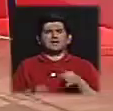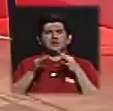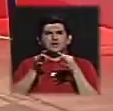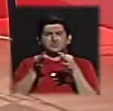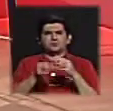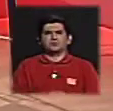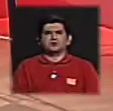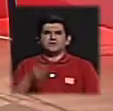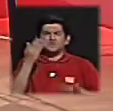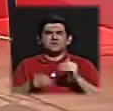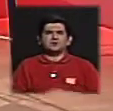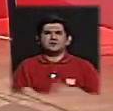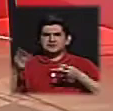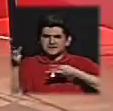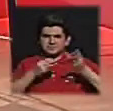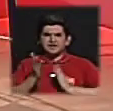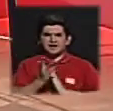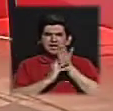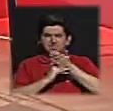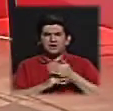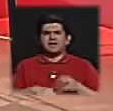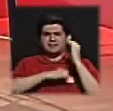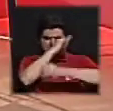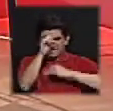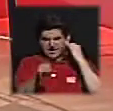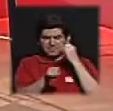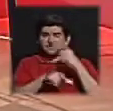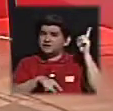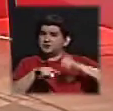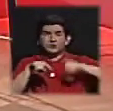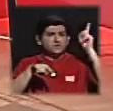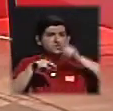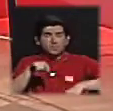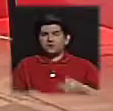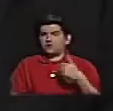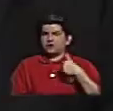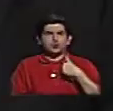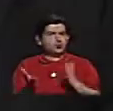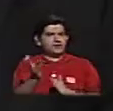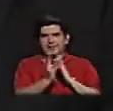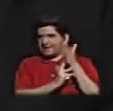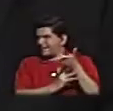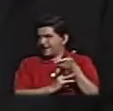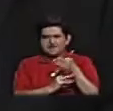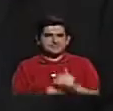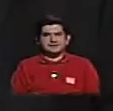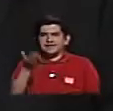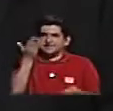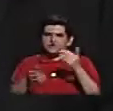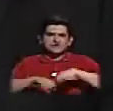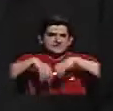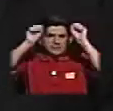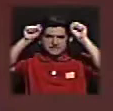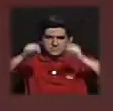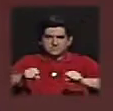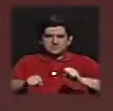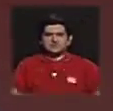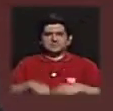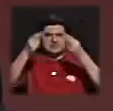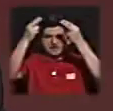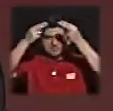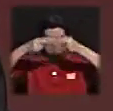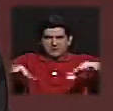turismo, pudiéndose mercadear por Internet directamente, no lo pueden hacer porque no tienen acceso a un sistema de